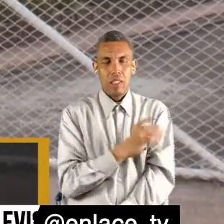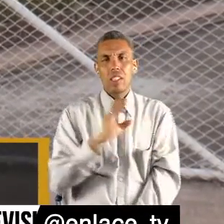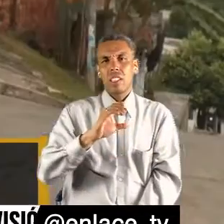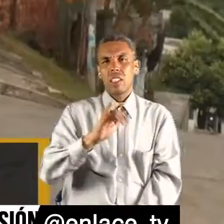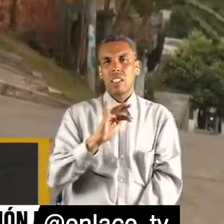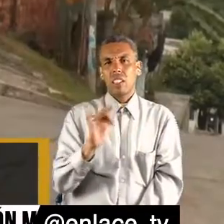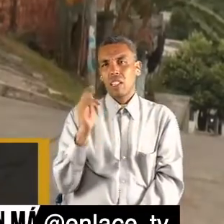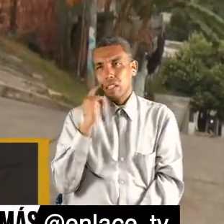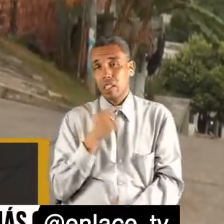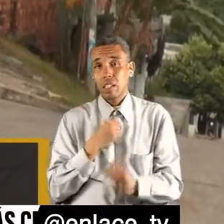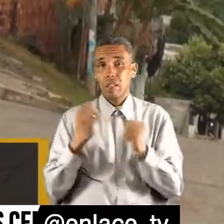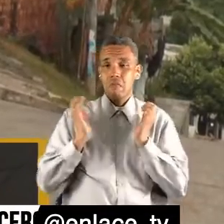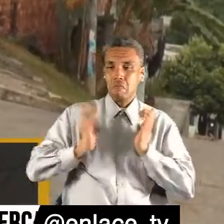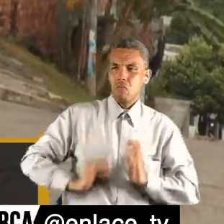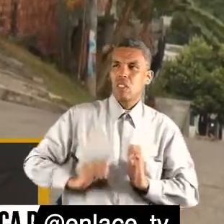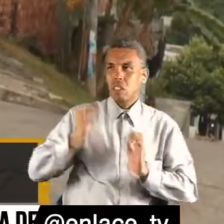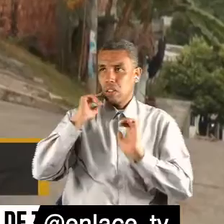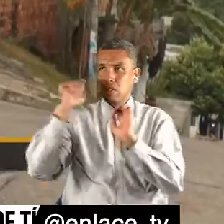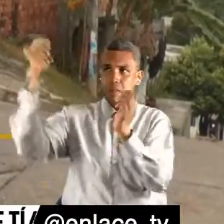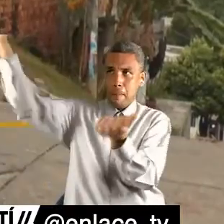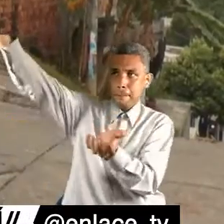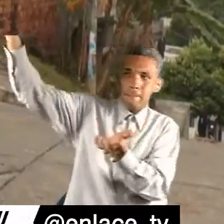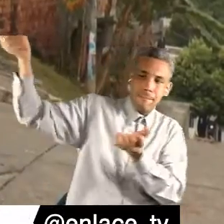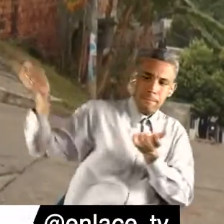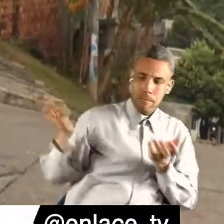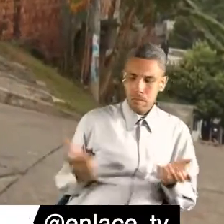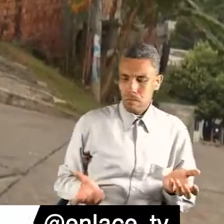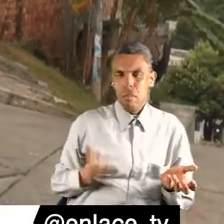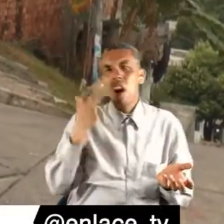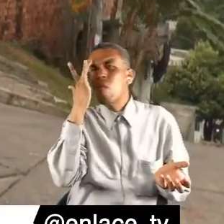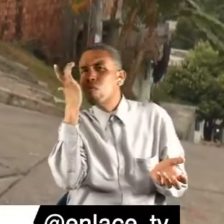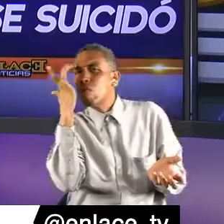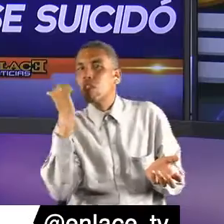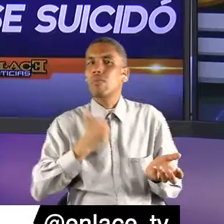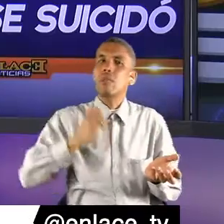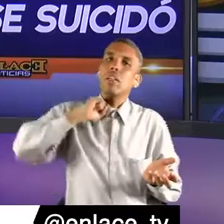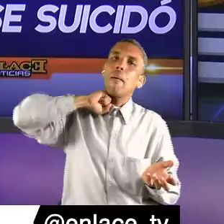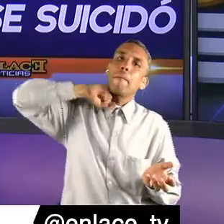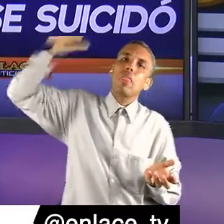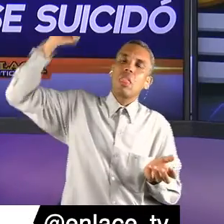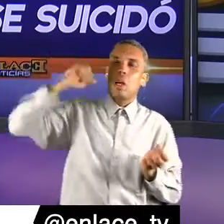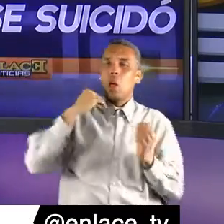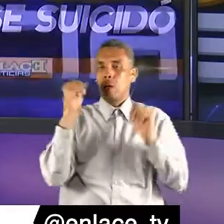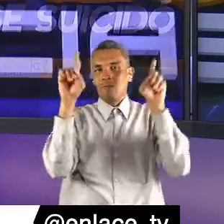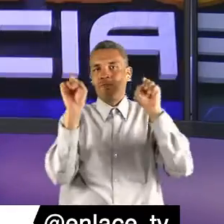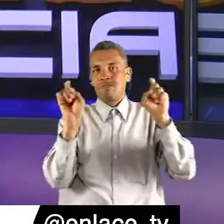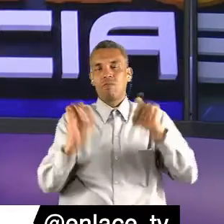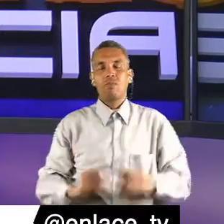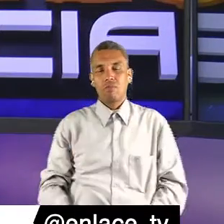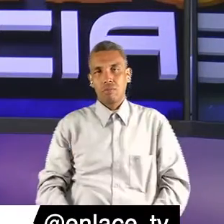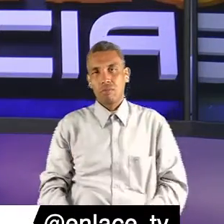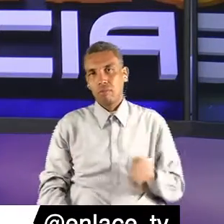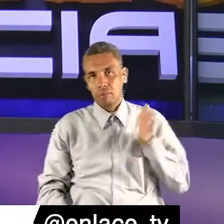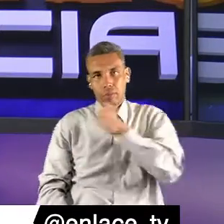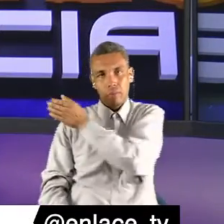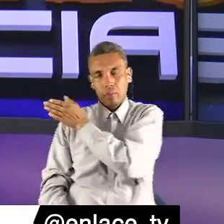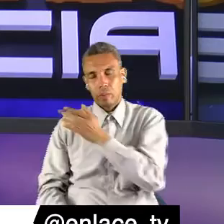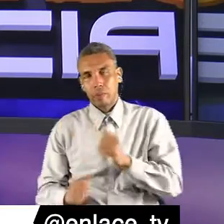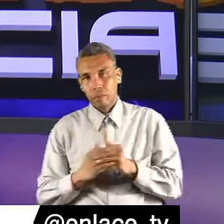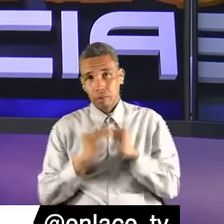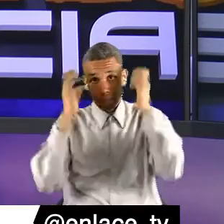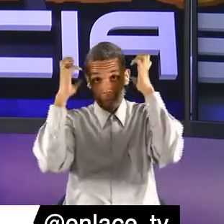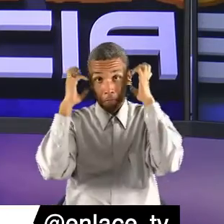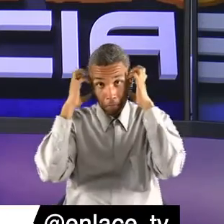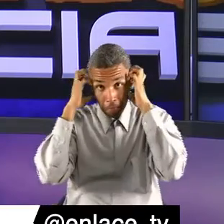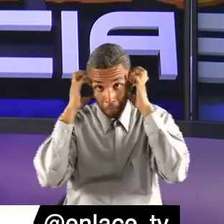cadáver. Aún se desconocen las causas que produjo su suicidio. Y en entrevista exclusiva con Enlace Radio, el